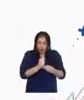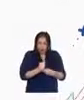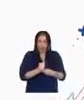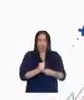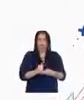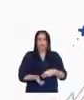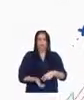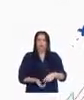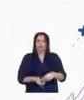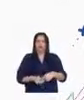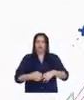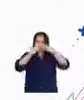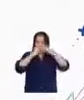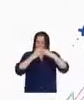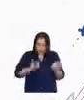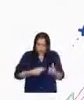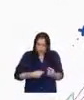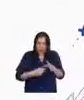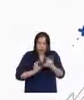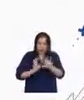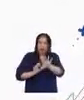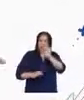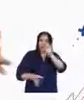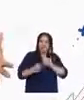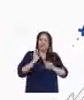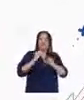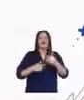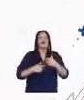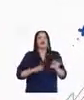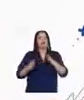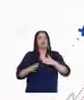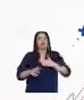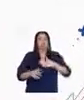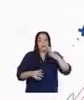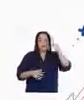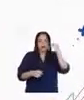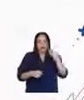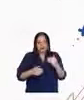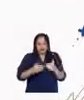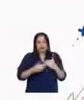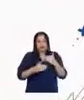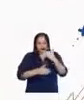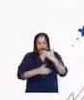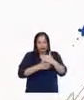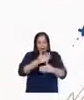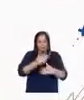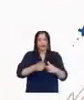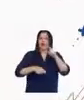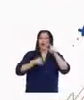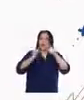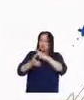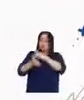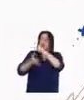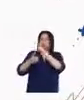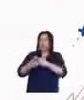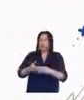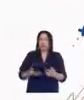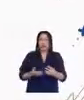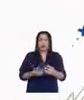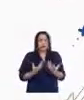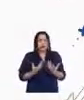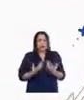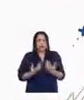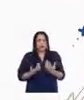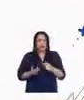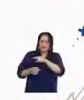cosas, construyendo nuestra experiencia y avanzando por nuestro camino. Habrá profesiones que se alineen mucho